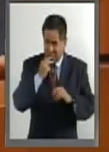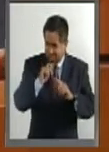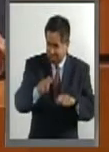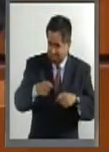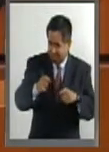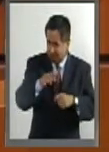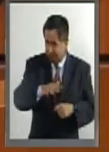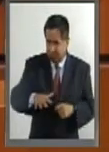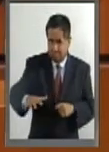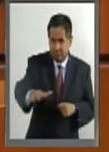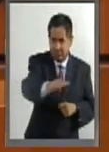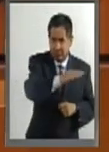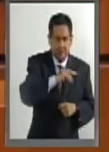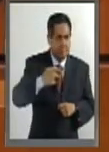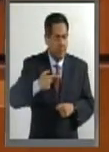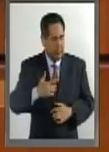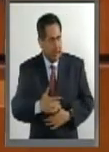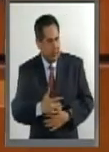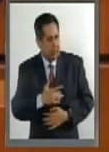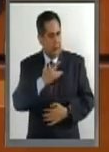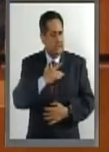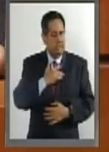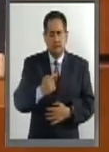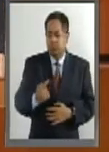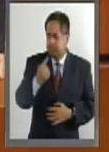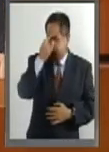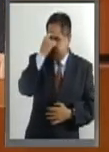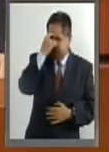la cultura cívica de nuestro pueblo